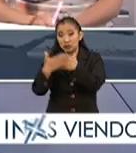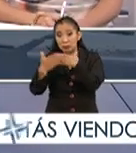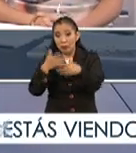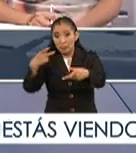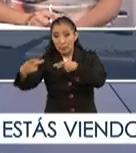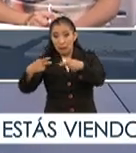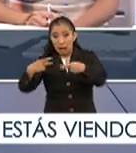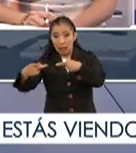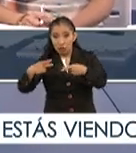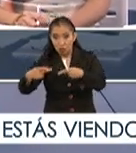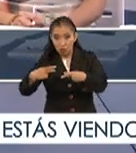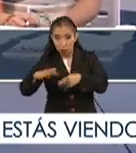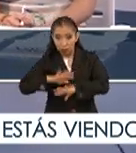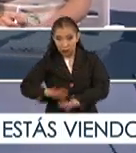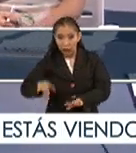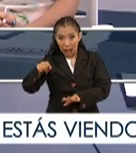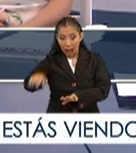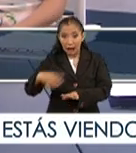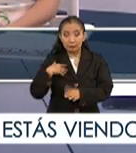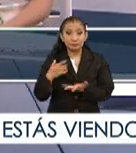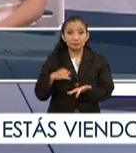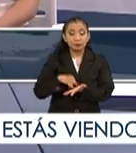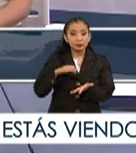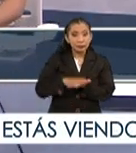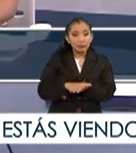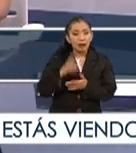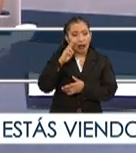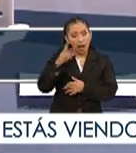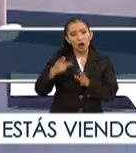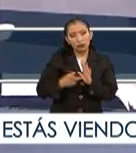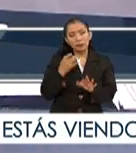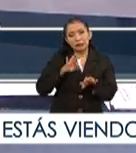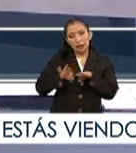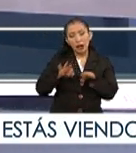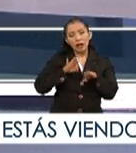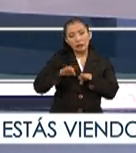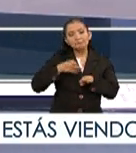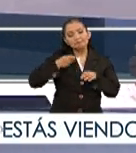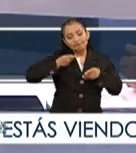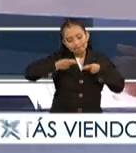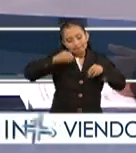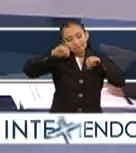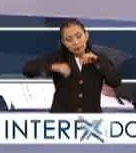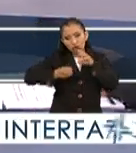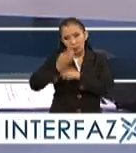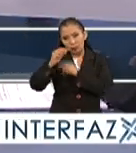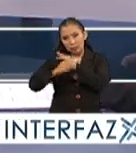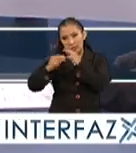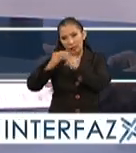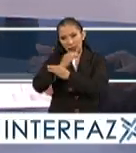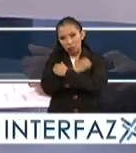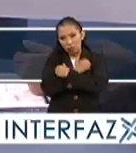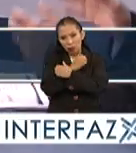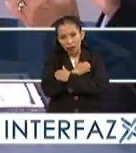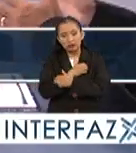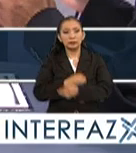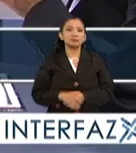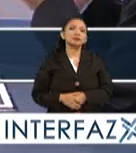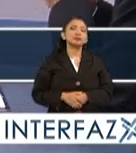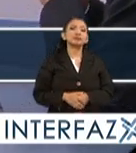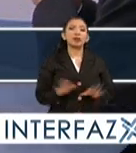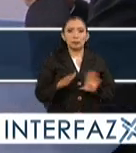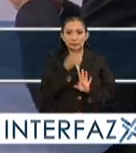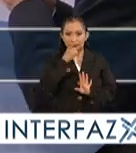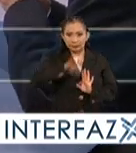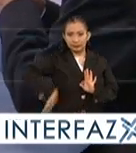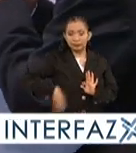seguir como los que utilizando. están ahora se reimprimieron y vamos a seguir trabajando en la elaboración de los nuevos materiales educativos. Como